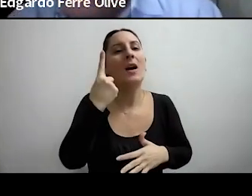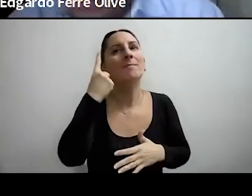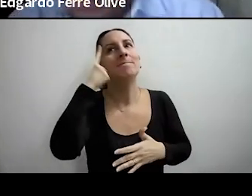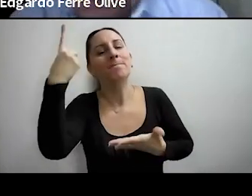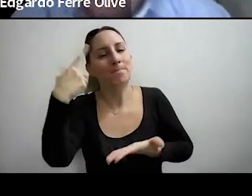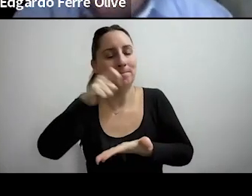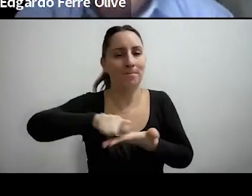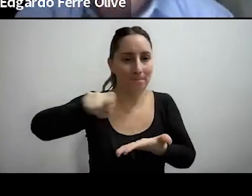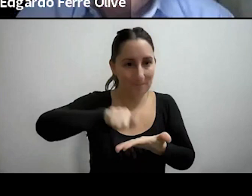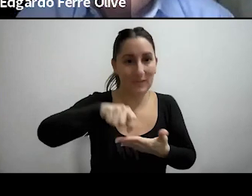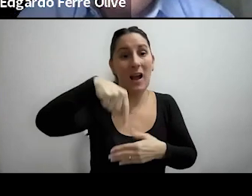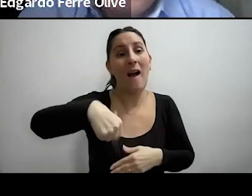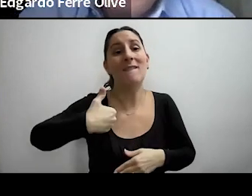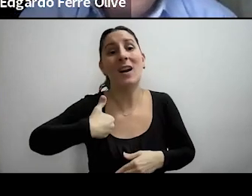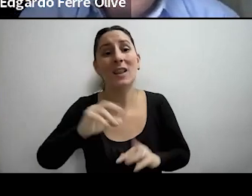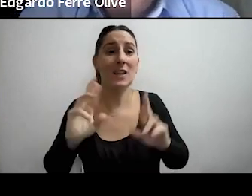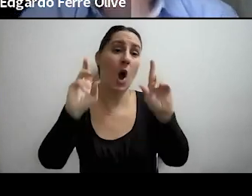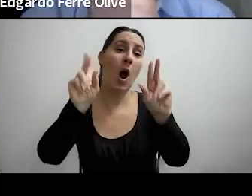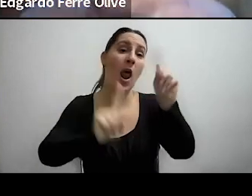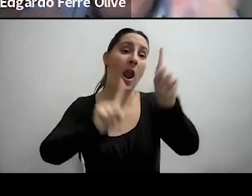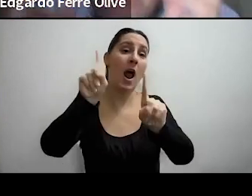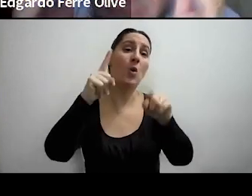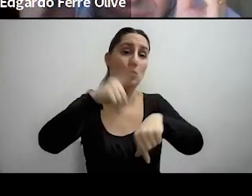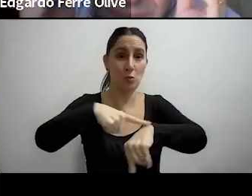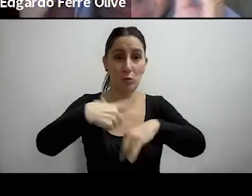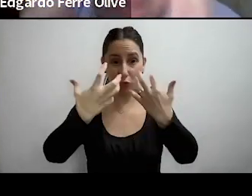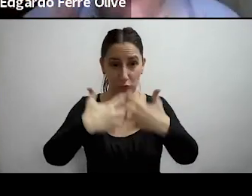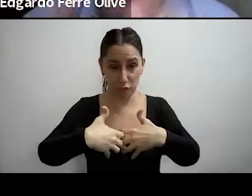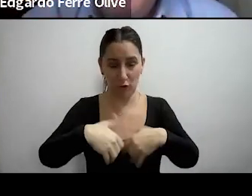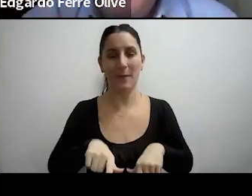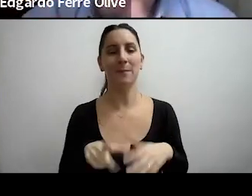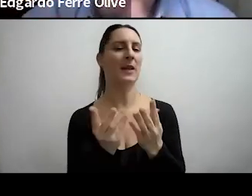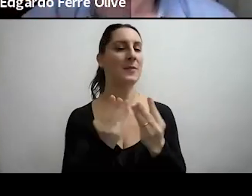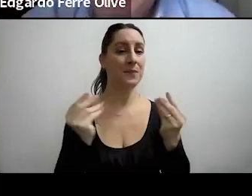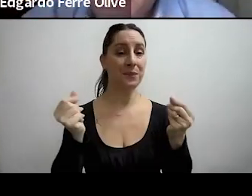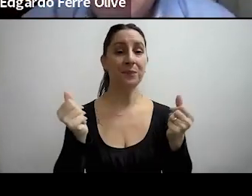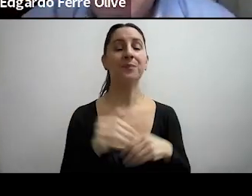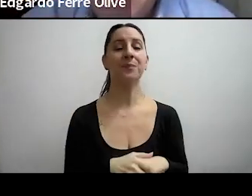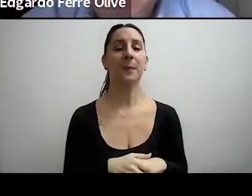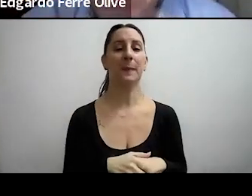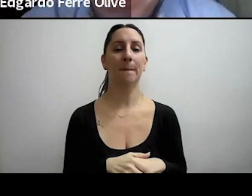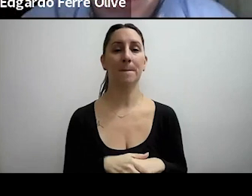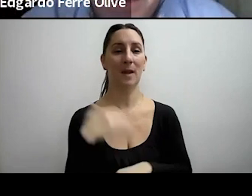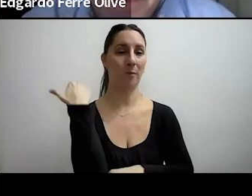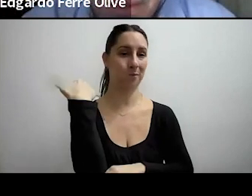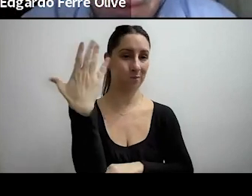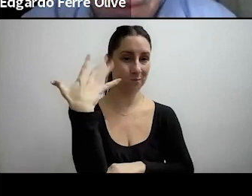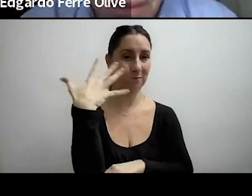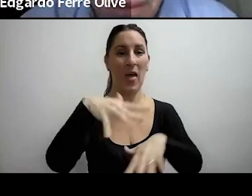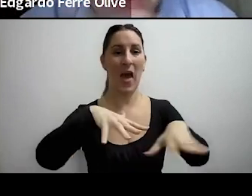en Argentina que la podamos desarrollar. Bueno, y cerrando ya entonces lo que vimos en esta actividad, en esta